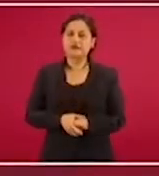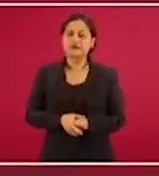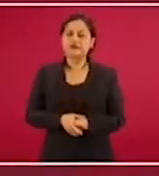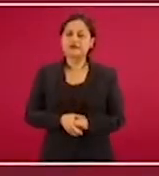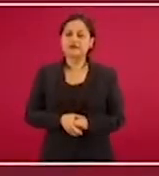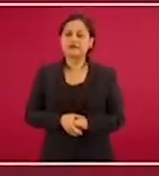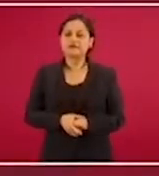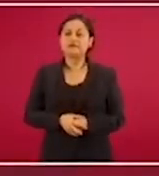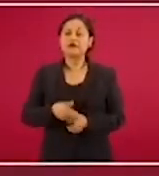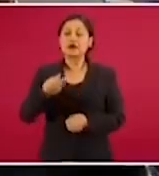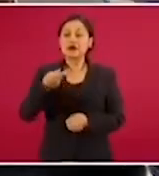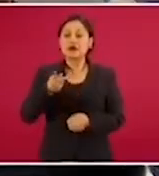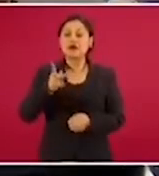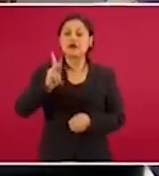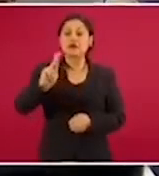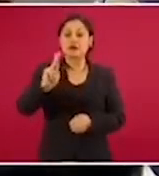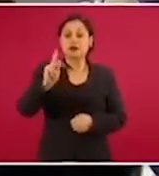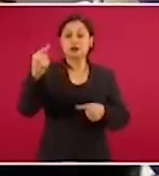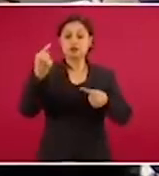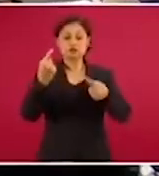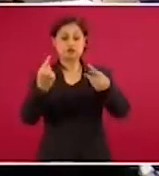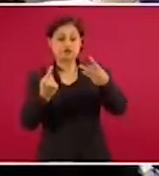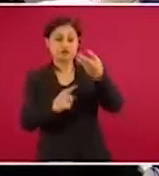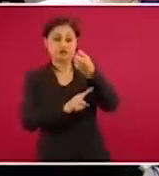propuse tregua,